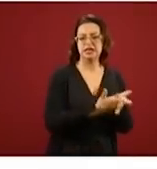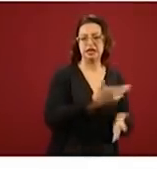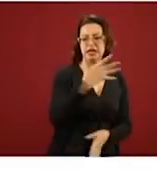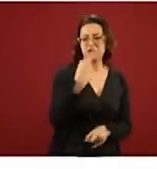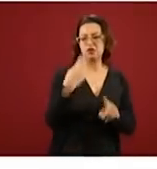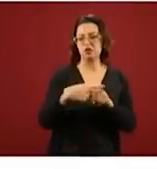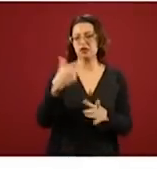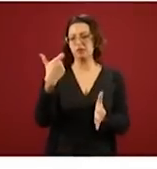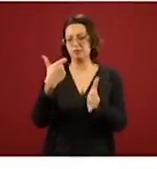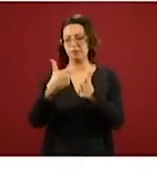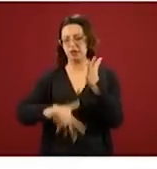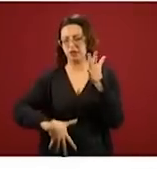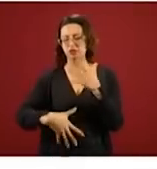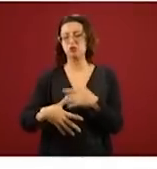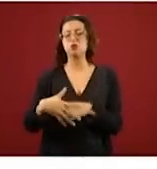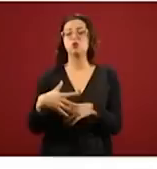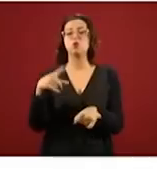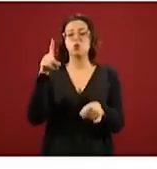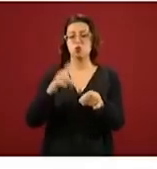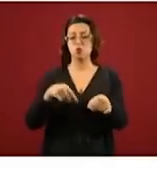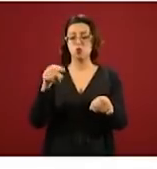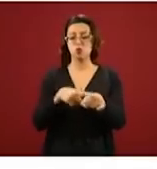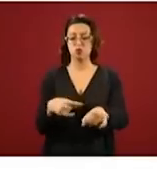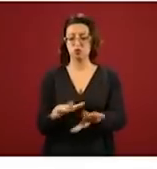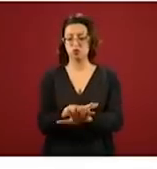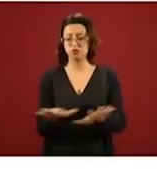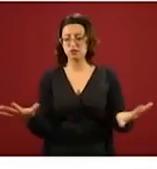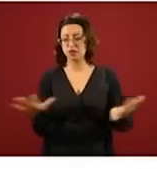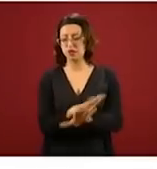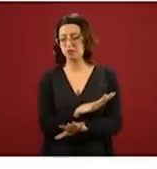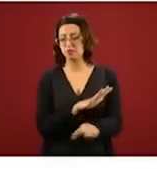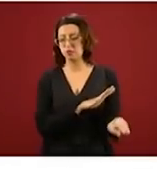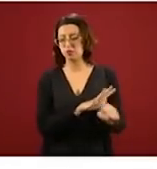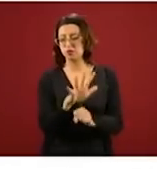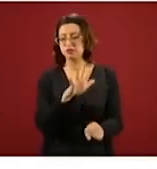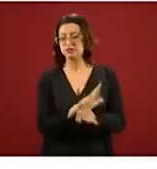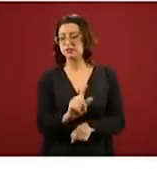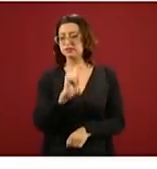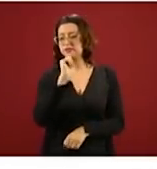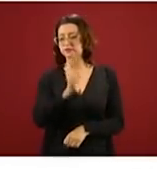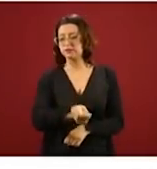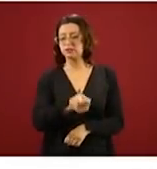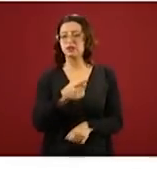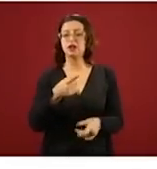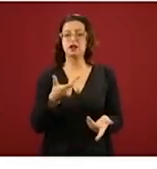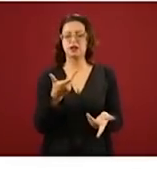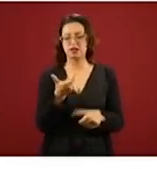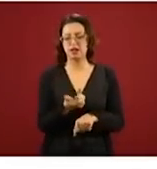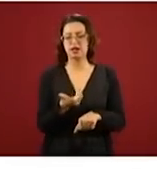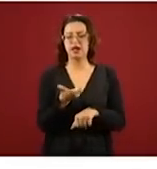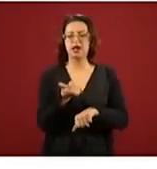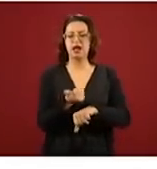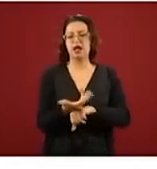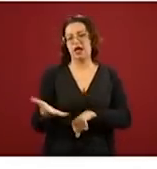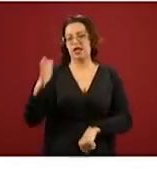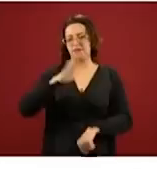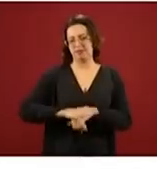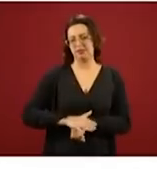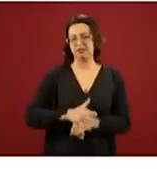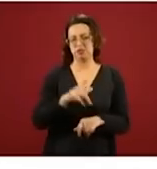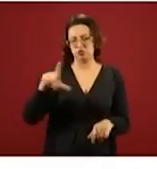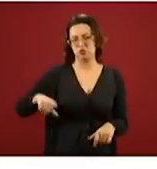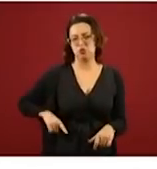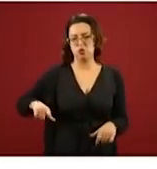el cambio de color y el cambio de la administración en diciembre del año